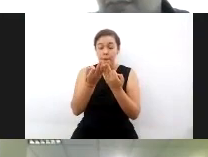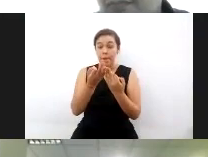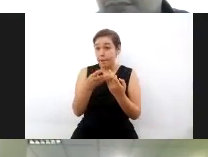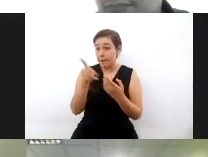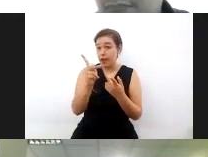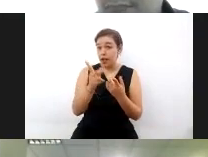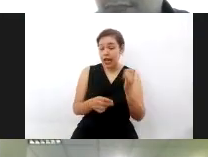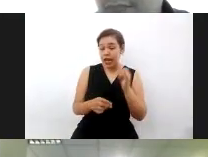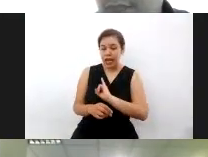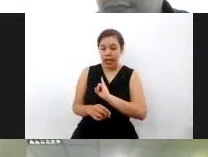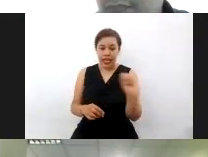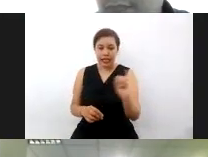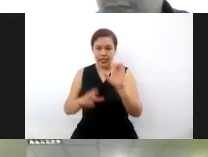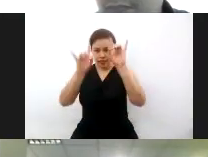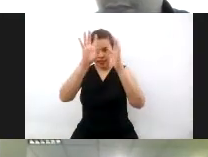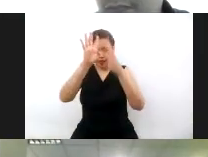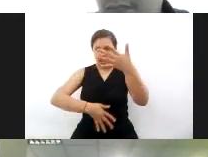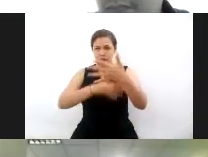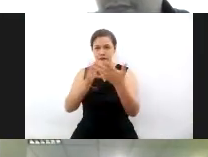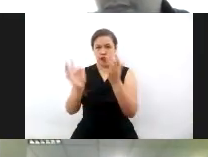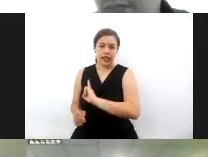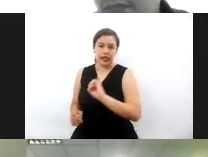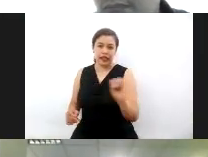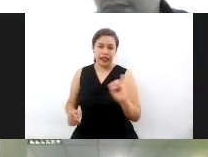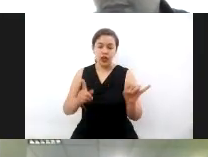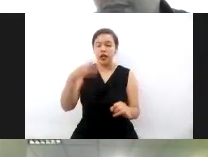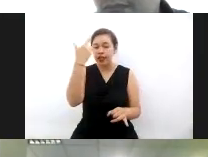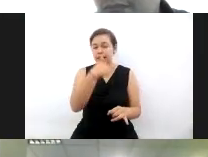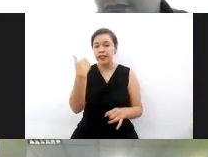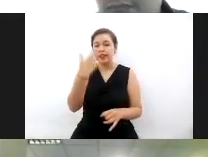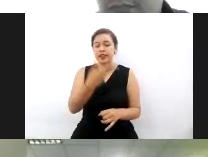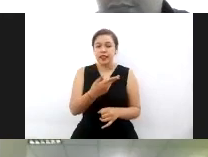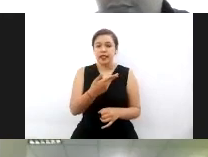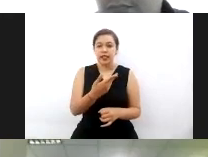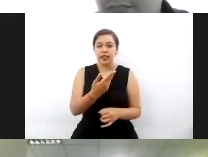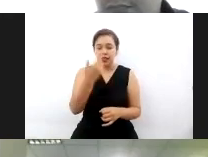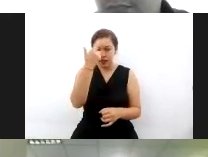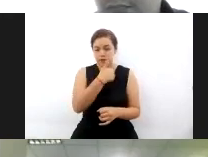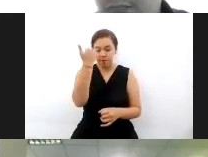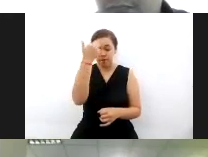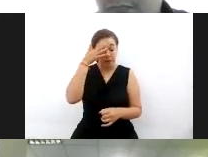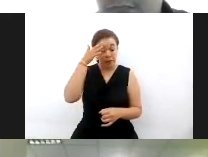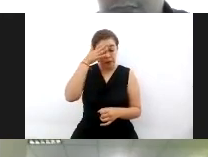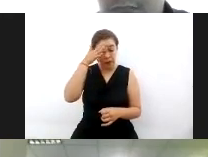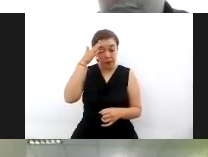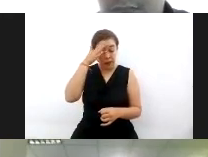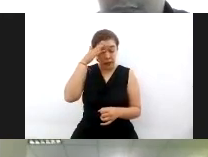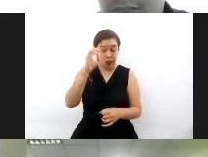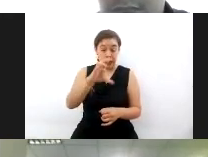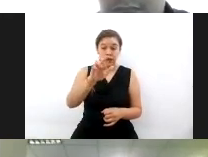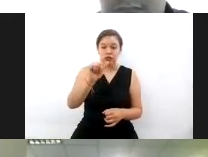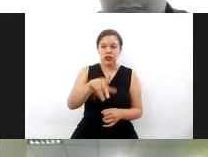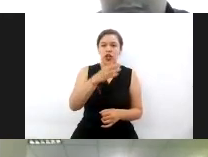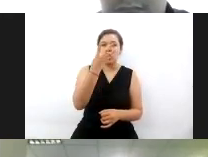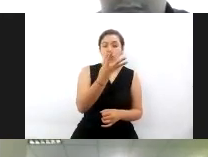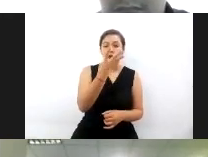izquierda de la tabla, ustedes pueden observar la presentación en la que vamos a encontrar el cloro comercial. Lo podemos encontrar desde el